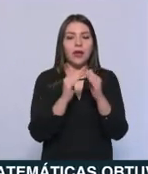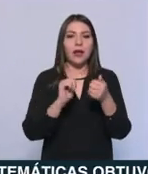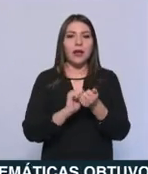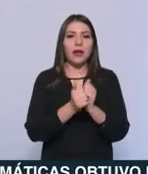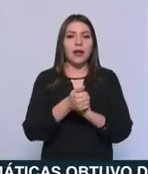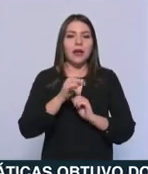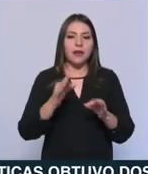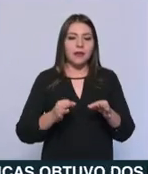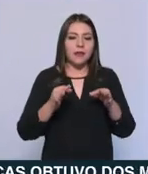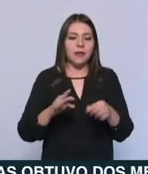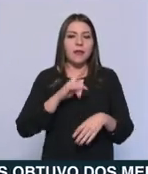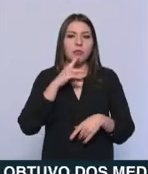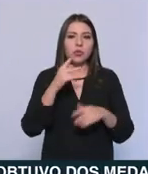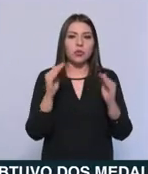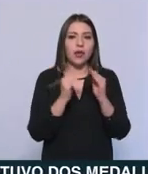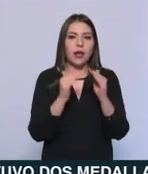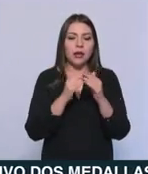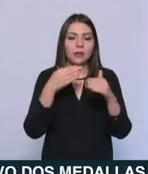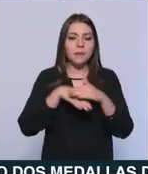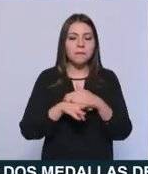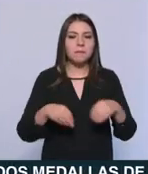humano verdaderamente